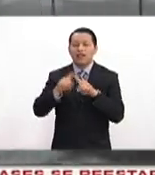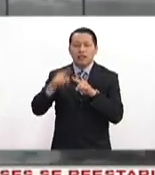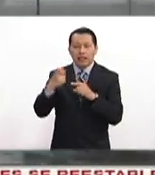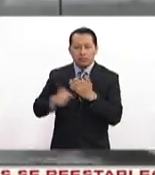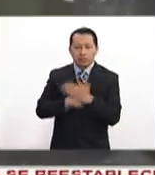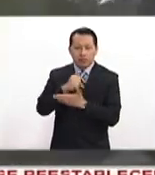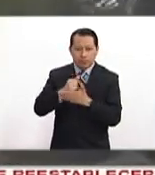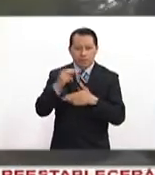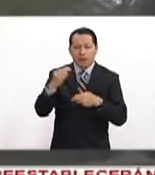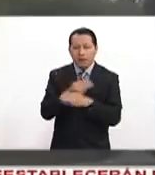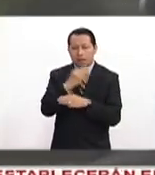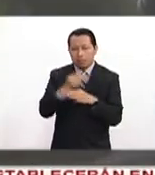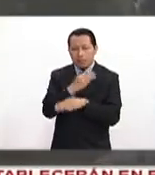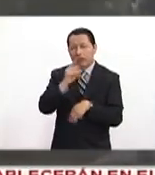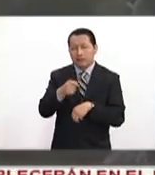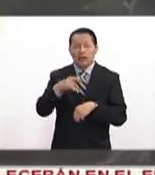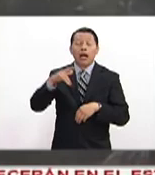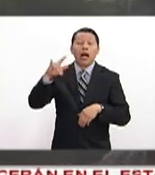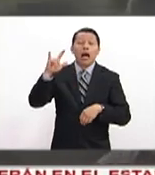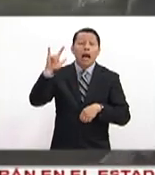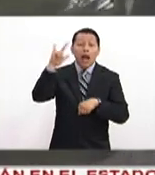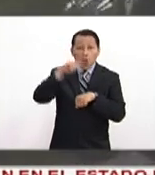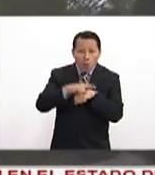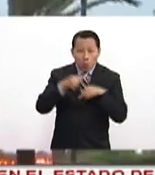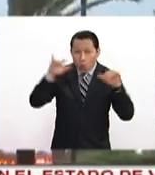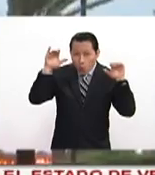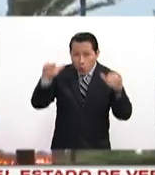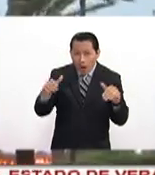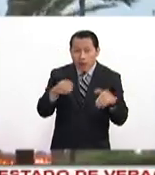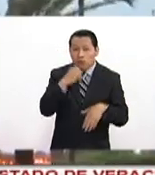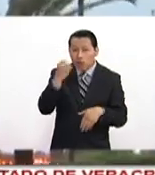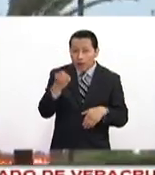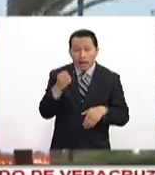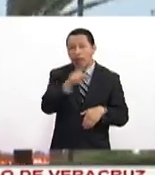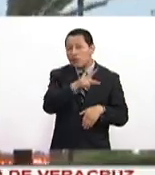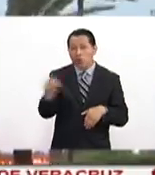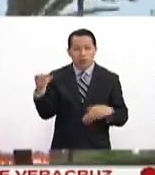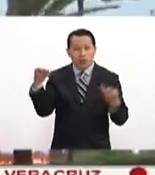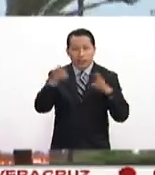ciudad de Miami. Los aeropuertos y las escuelas continúan cerrados y rige un toque de